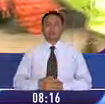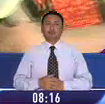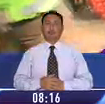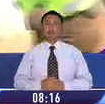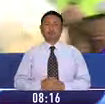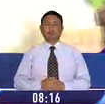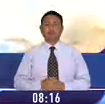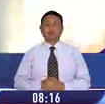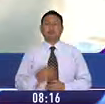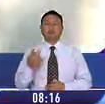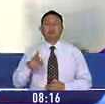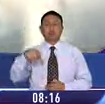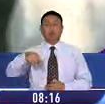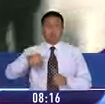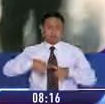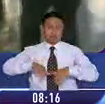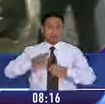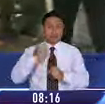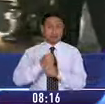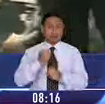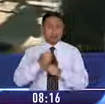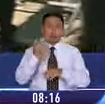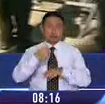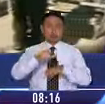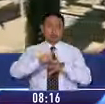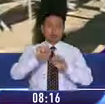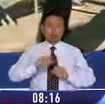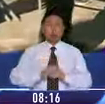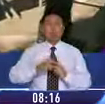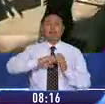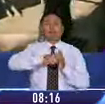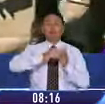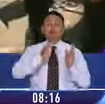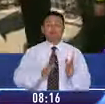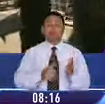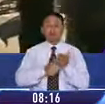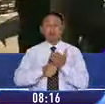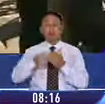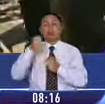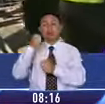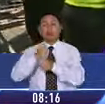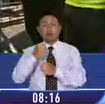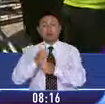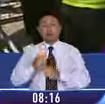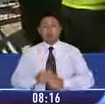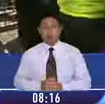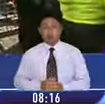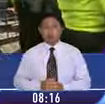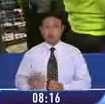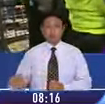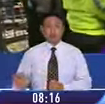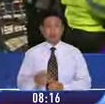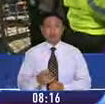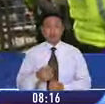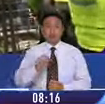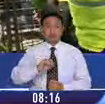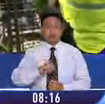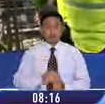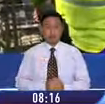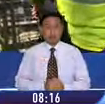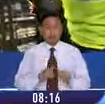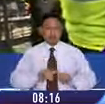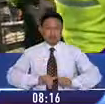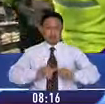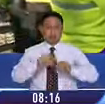la Asamblea también están trabajando con normalidad, que es Contraloría, Ministerio de Trabajo. Y con eso se ha permitido que se desenvuelva